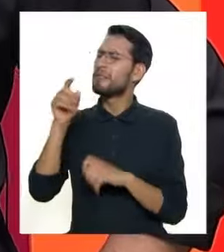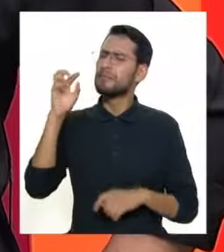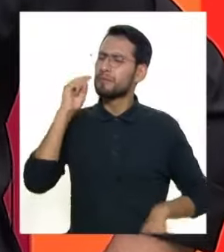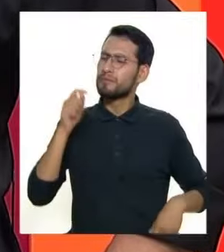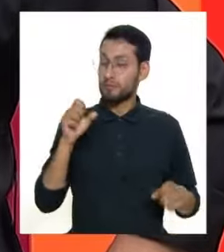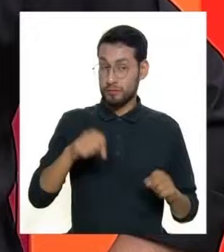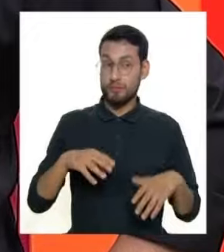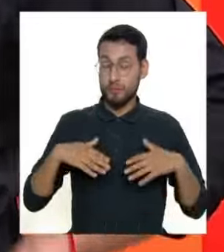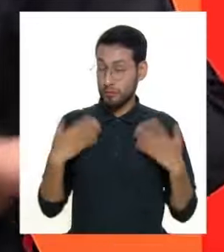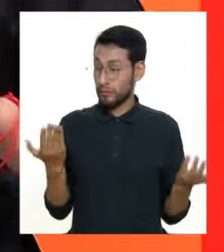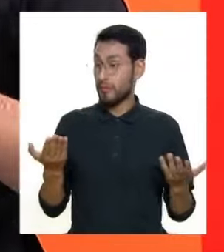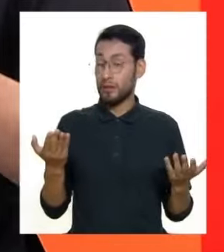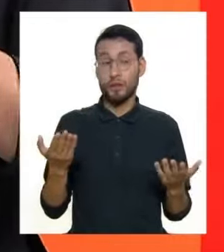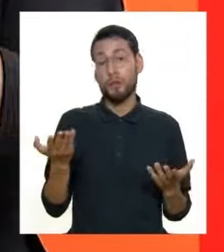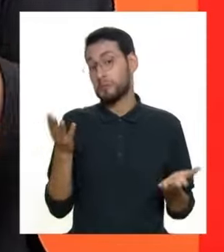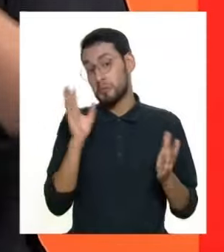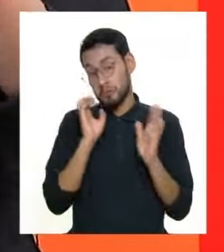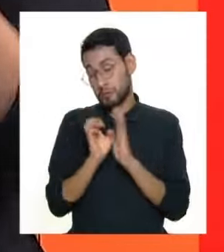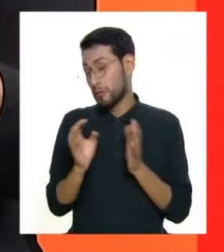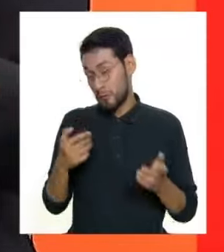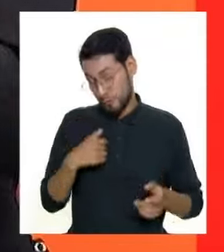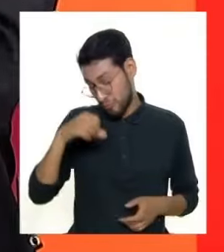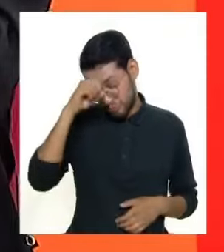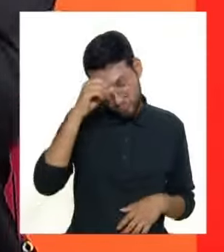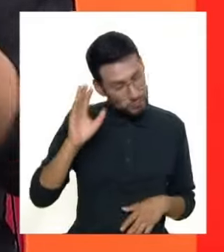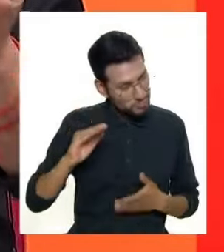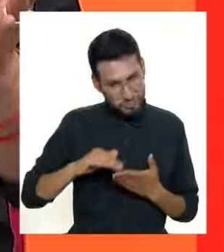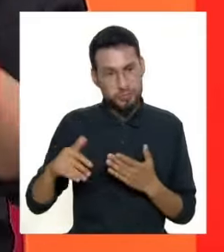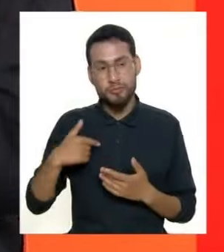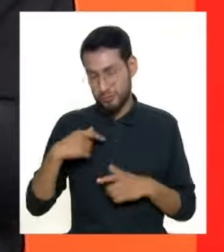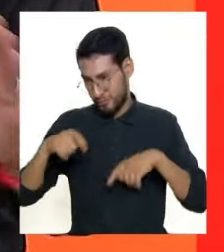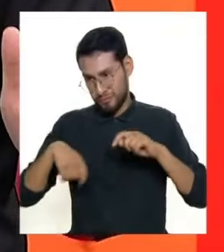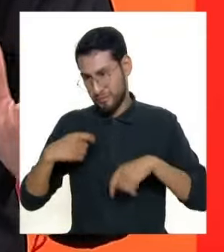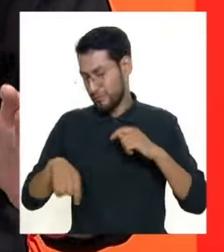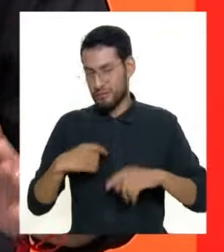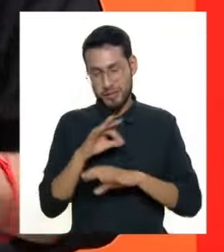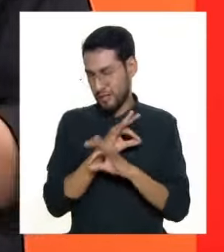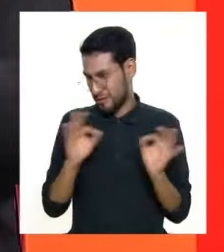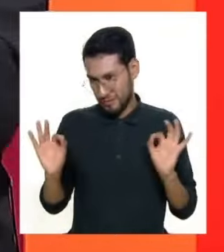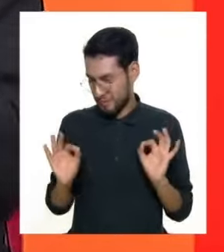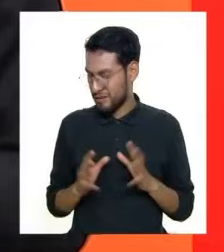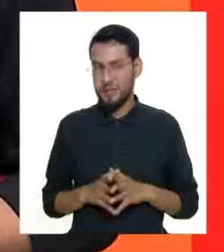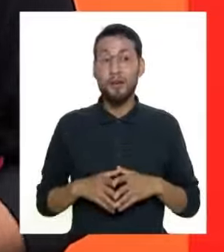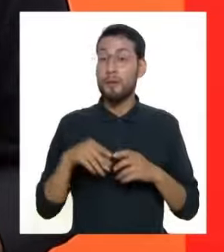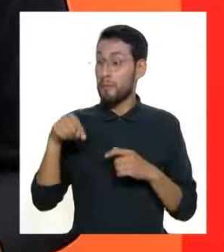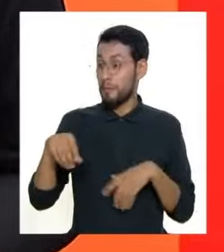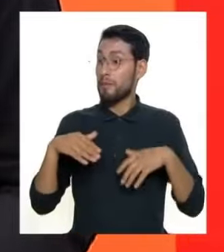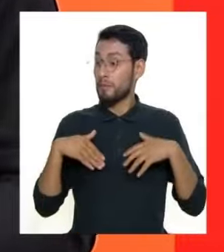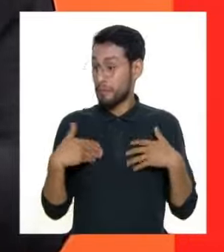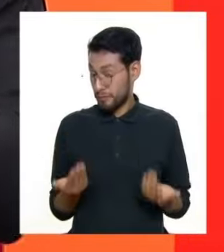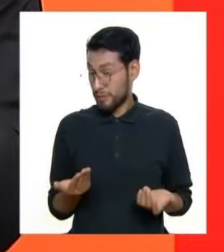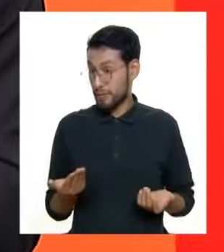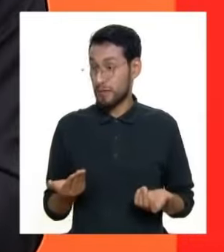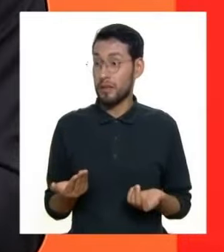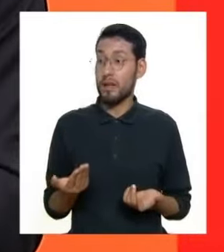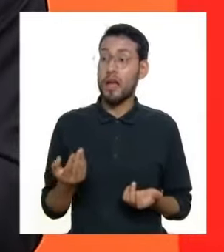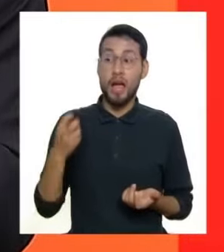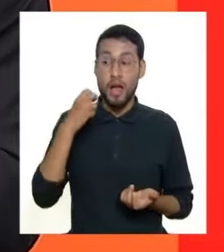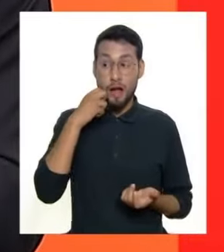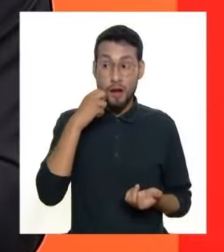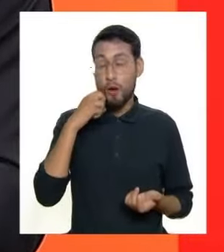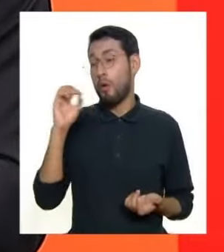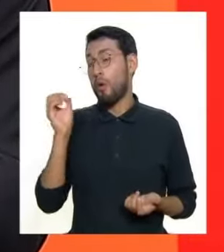lo podríamos aplicar, por ejemplo, no? Perdónenme la ignorancia, pero tú sabes que yo en cocina no sé absolutamente nada. ¿Esto lo podremos aplicar con carne?